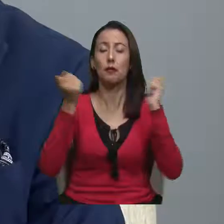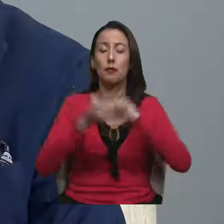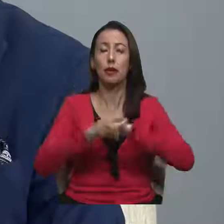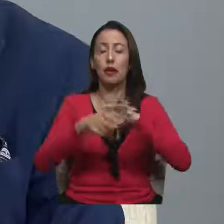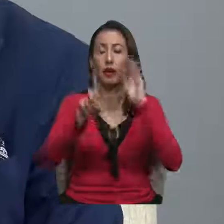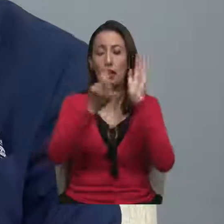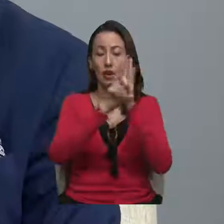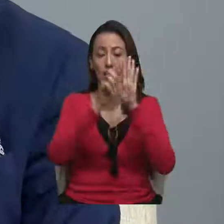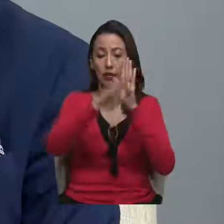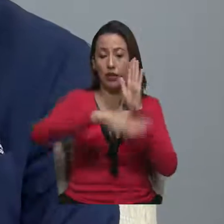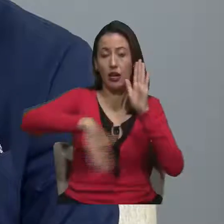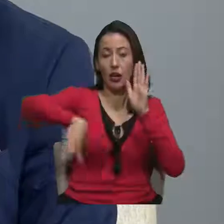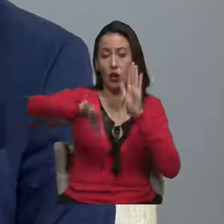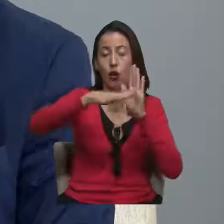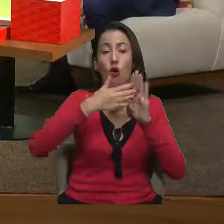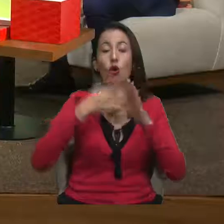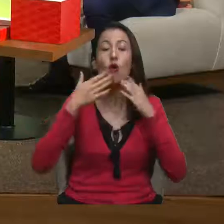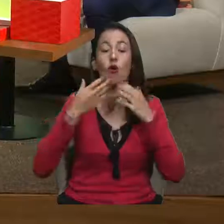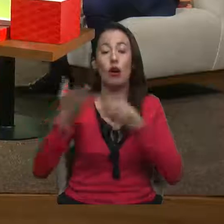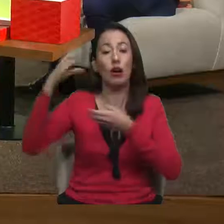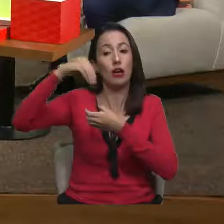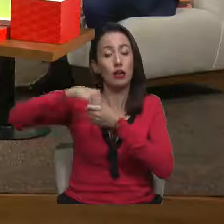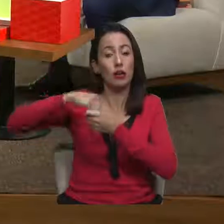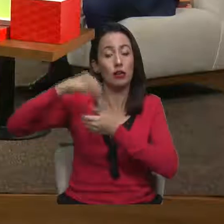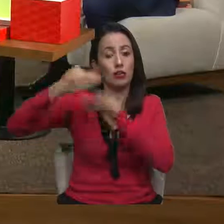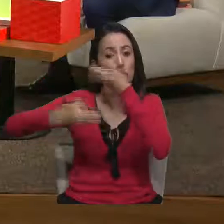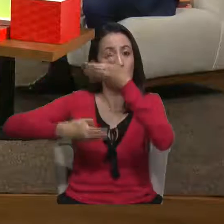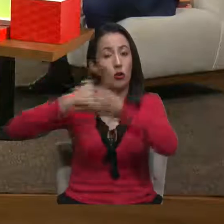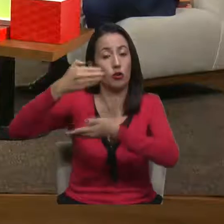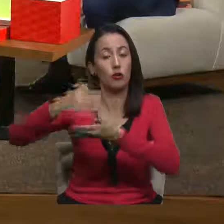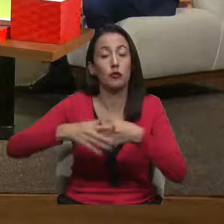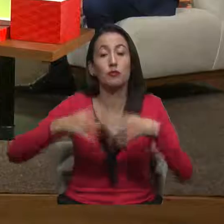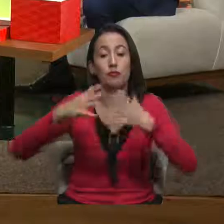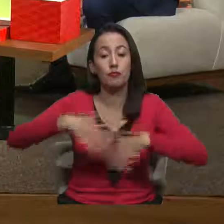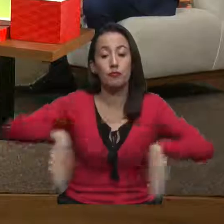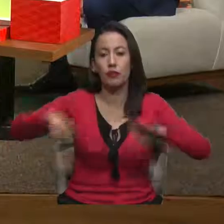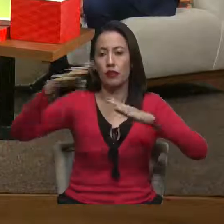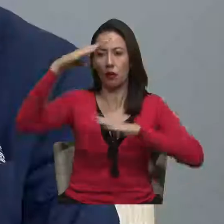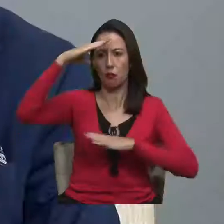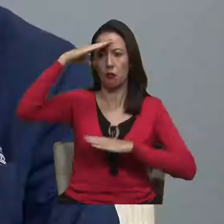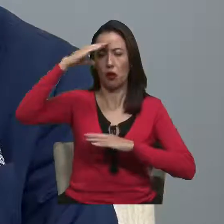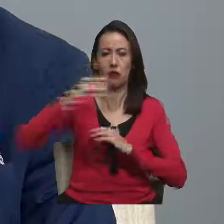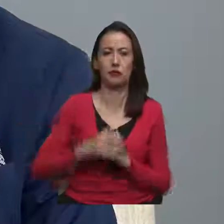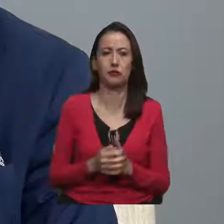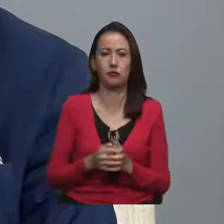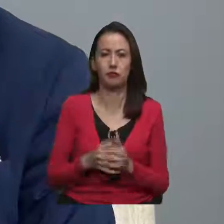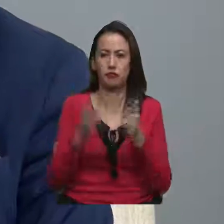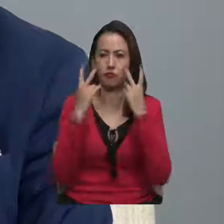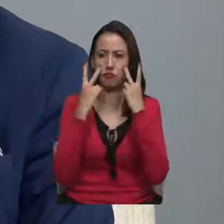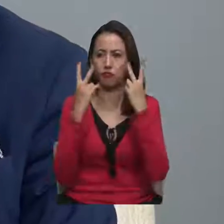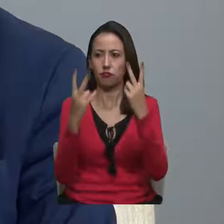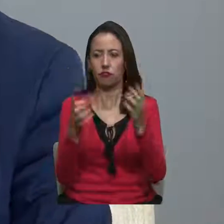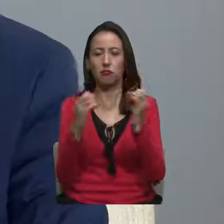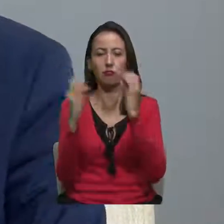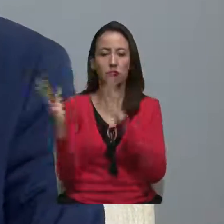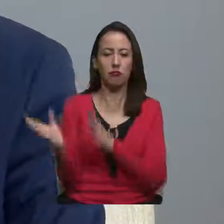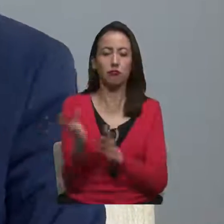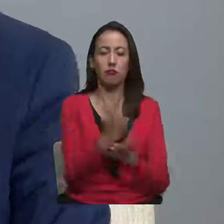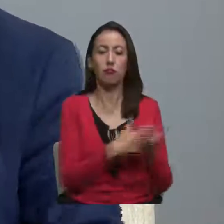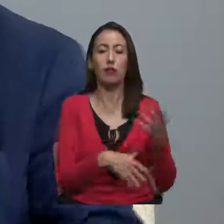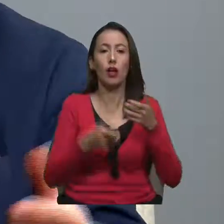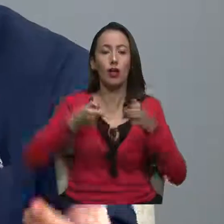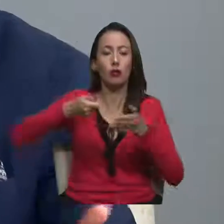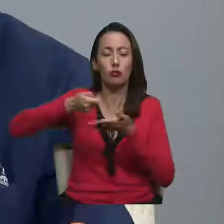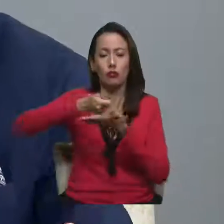dentro de todo esto debemos dar el respeto hacia el policía también el policía está mirando que alguien está con un cuchillo